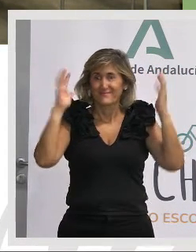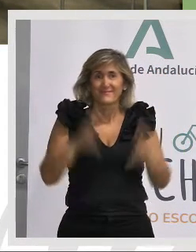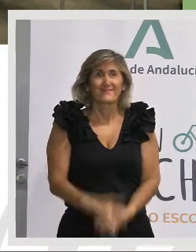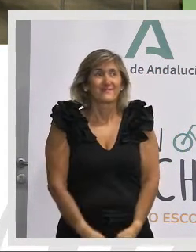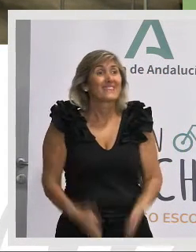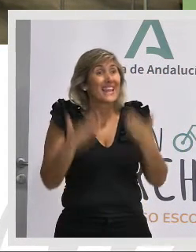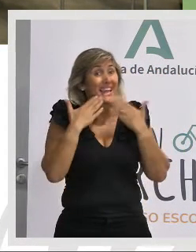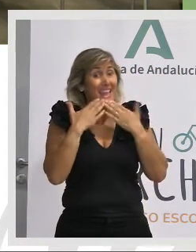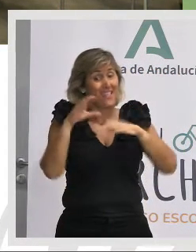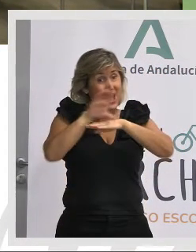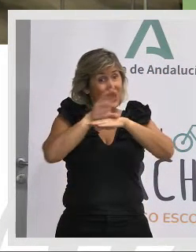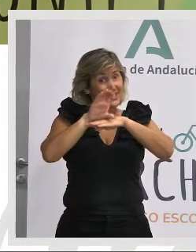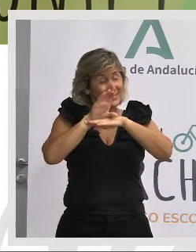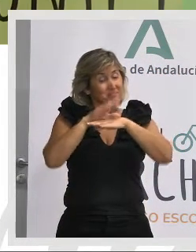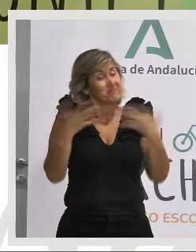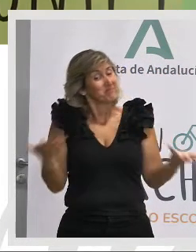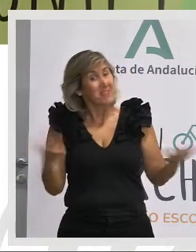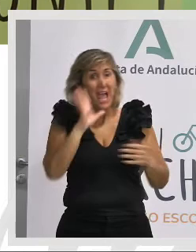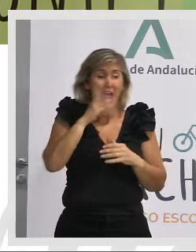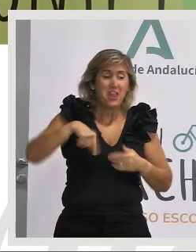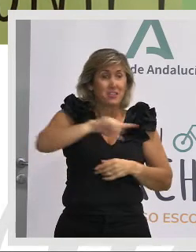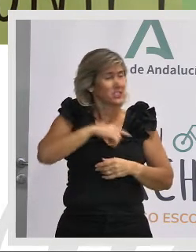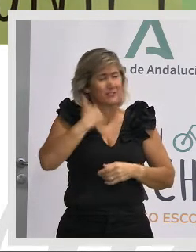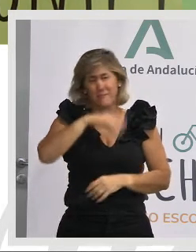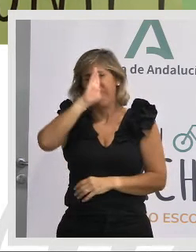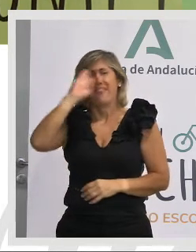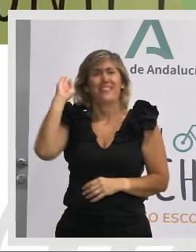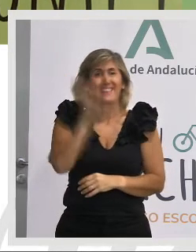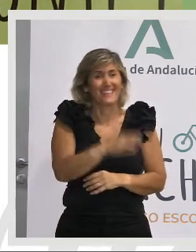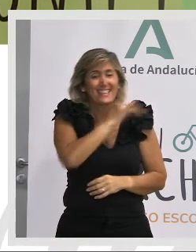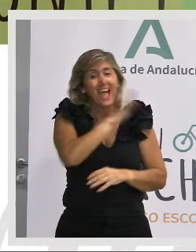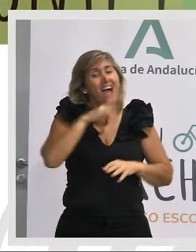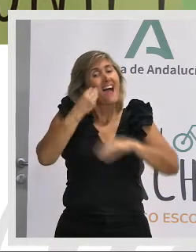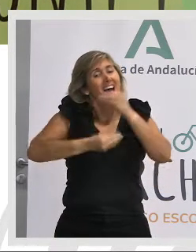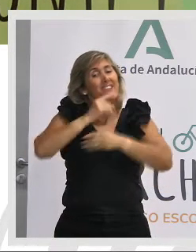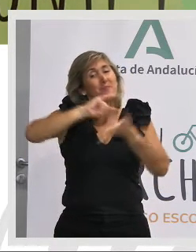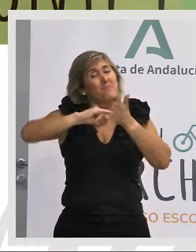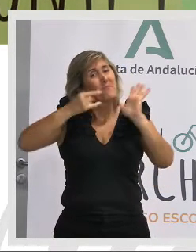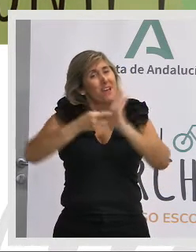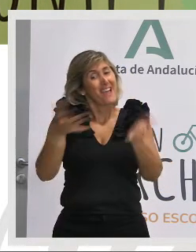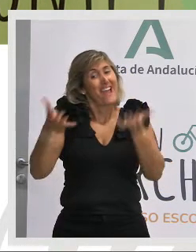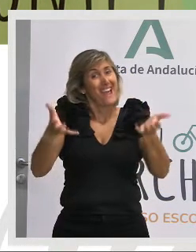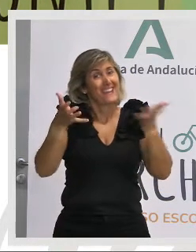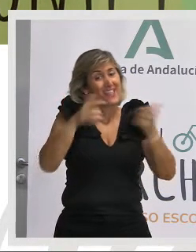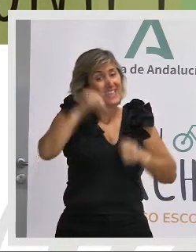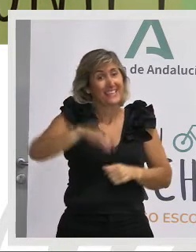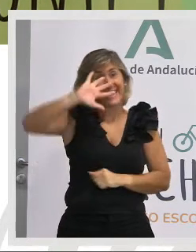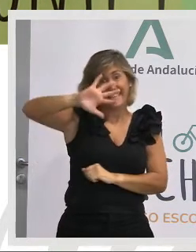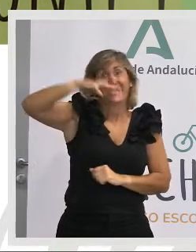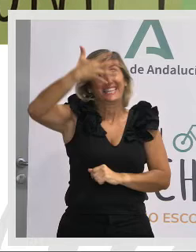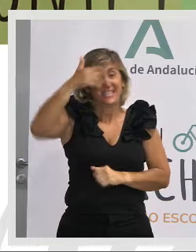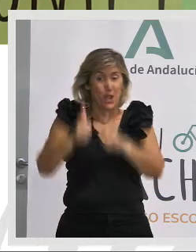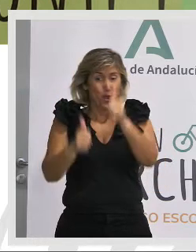Gracias, consejera. Y bueno, pues eso, vamos a meternos de lleno en lo que es los proyectos ganadores de este quinto